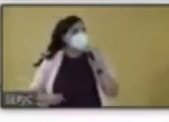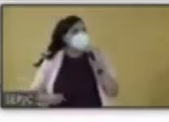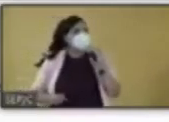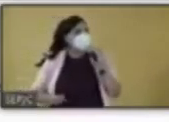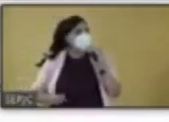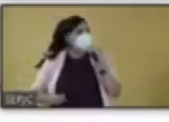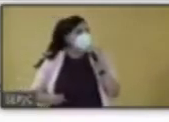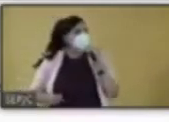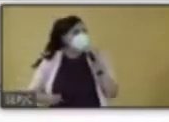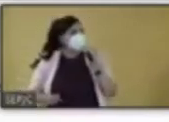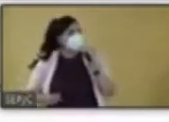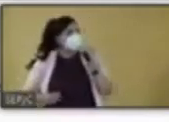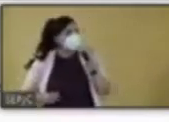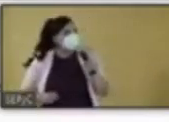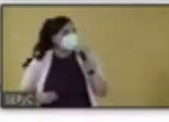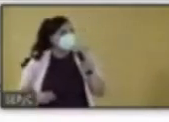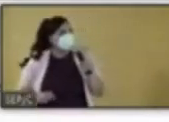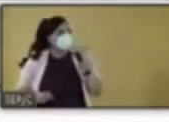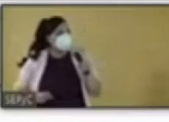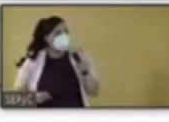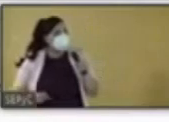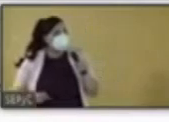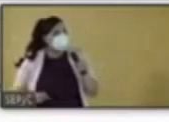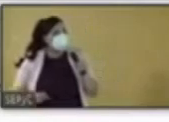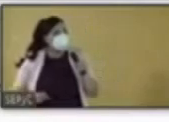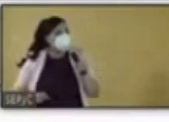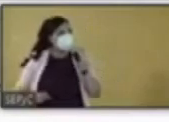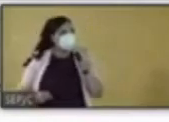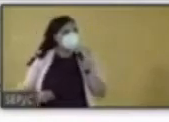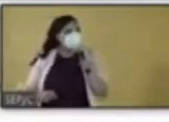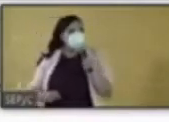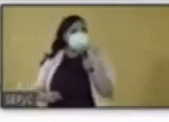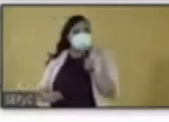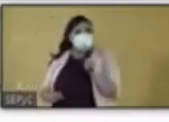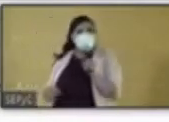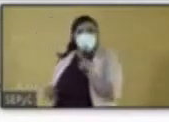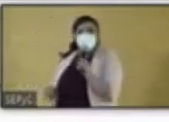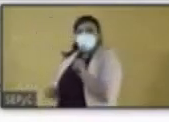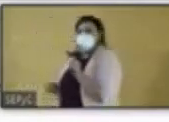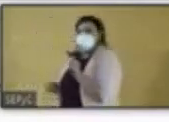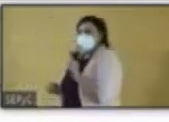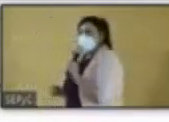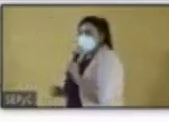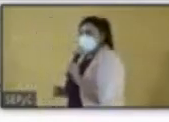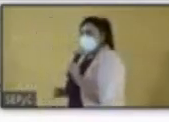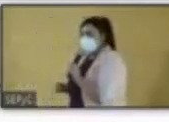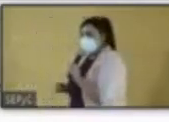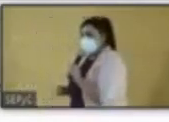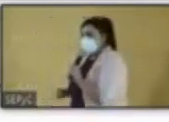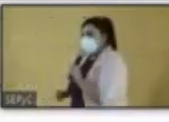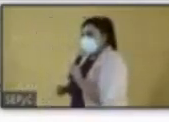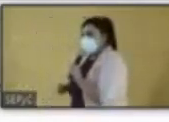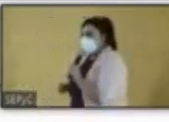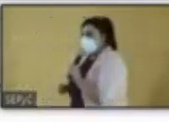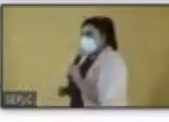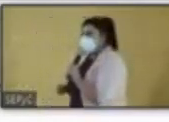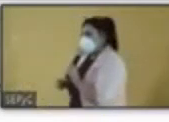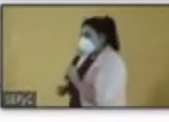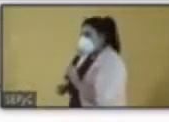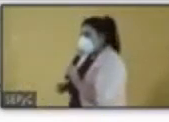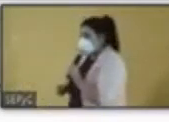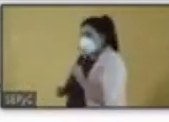considerando todos aquellos bonos, compensaciones, aguinaldos y otras prestaciones obtenidas, en este caso durante el